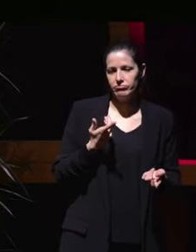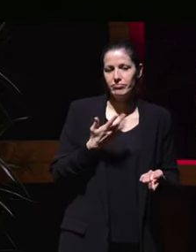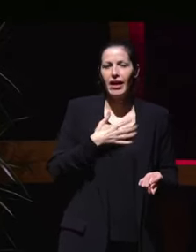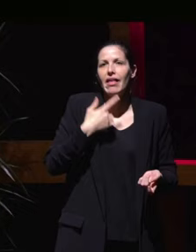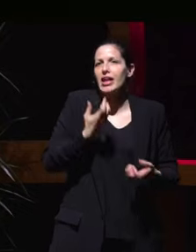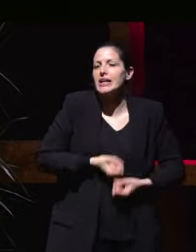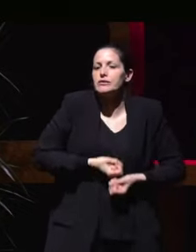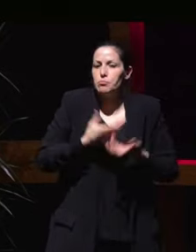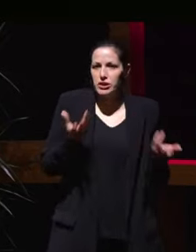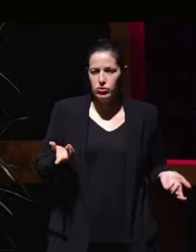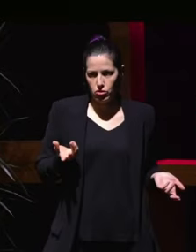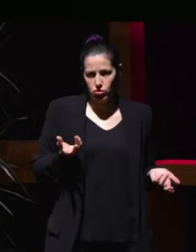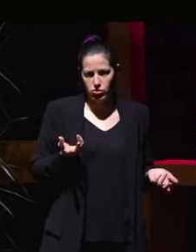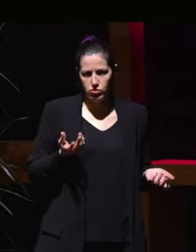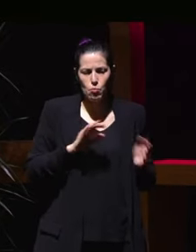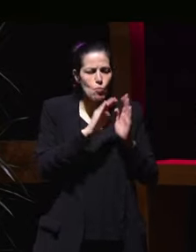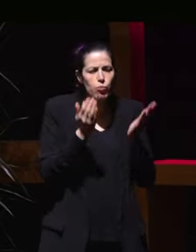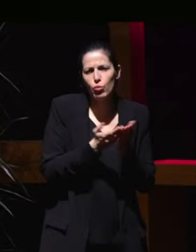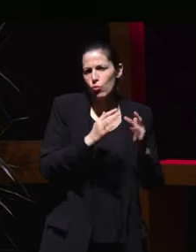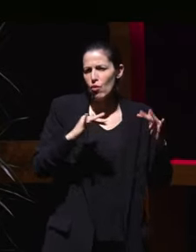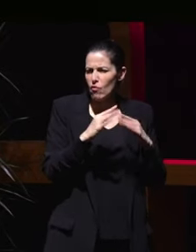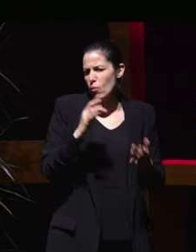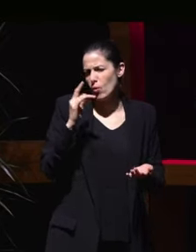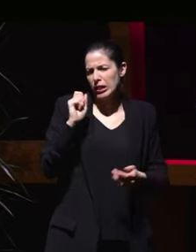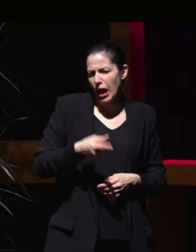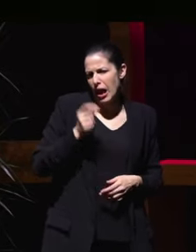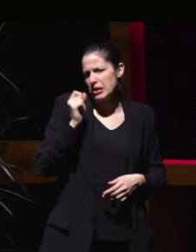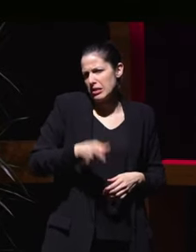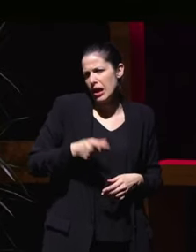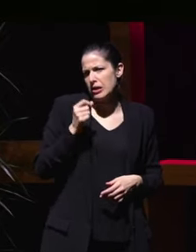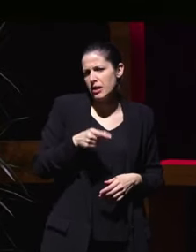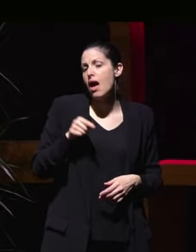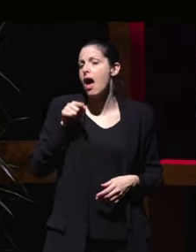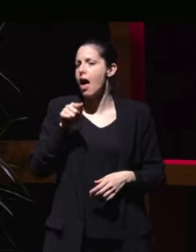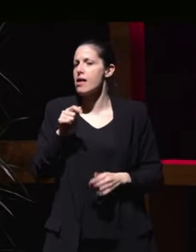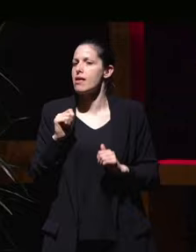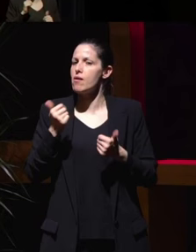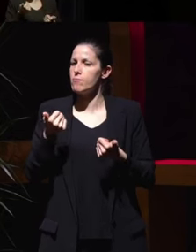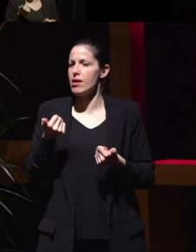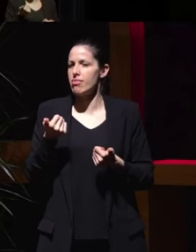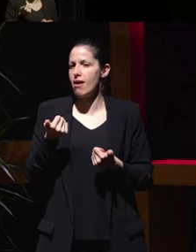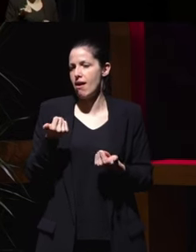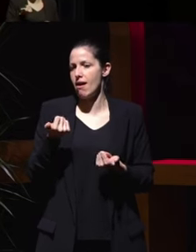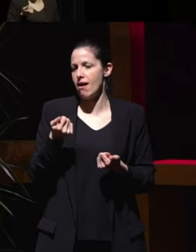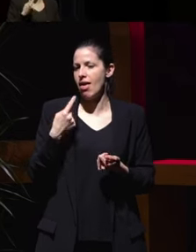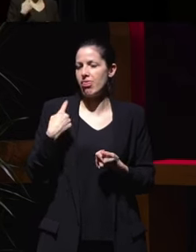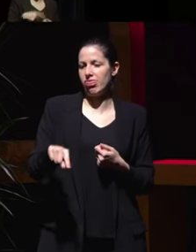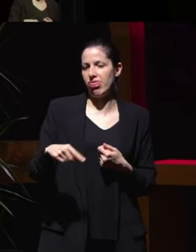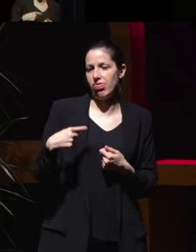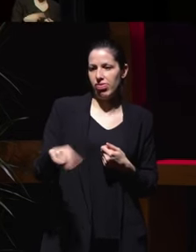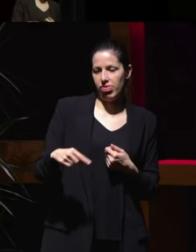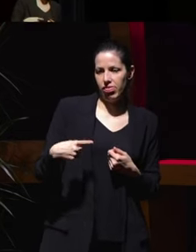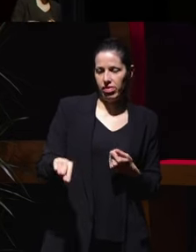escucha en infinidad de ocasiones no mundo do fútbol. Ese foi un pouco o puteo que houve. Oh, como está Paula, como está Paula.